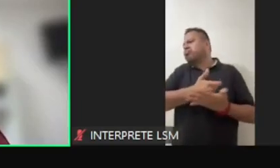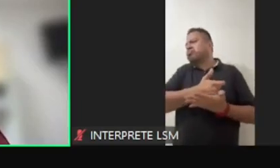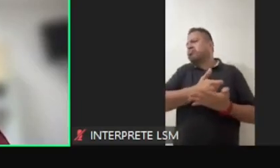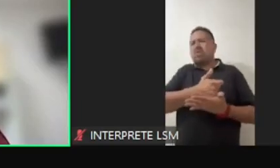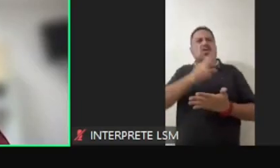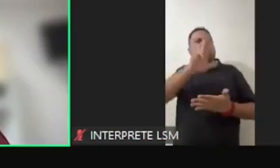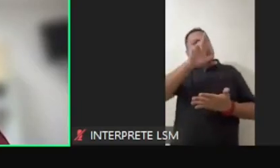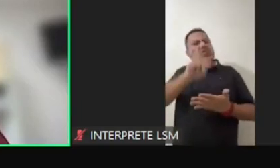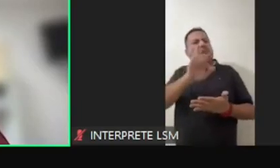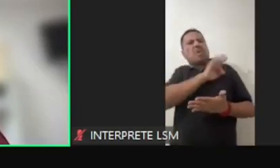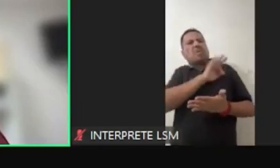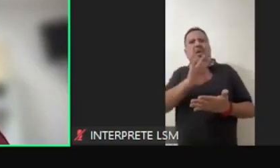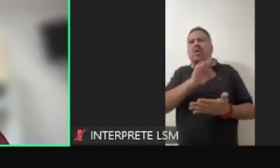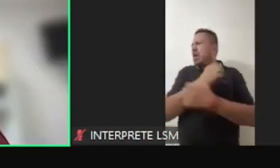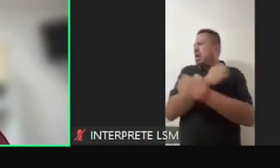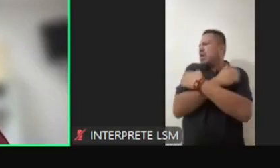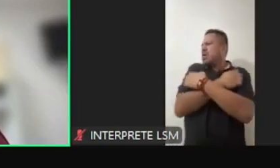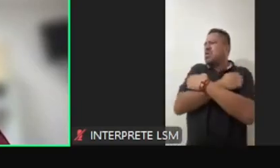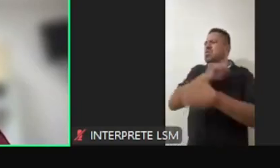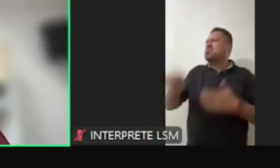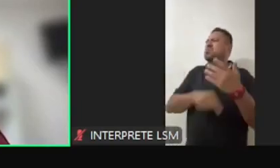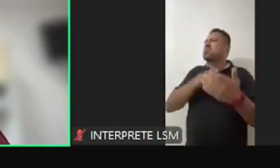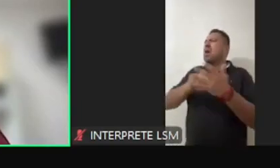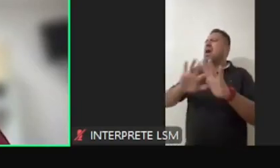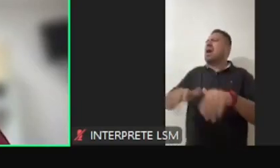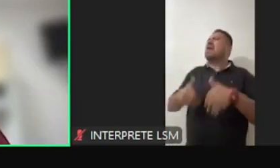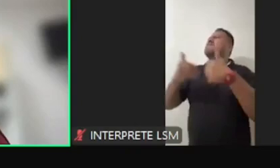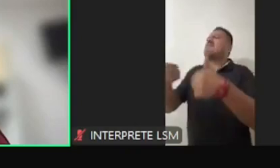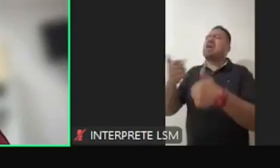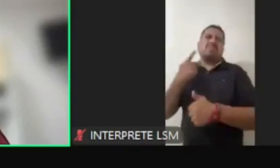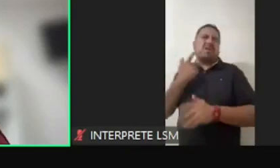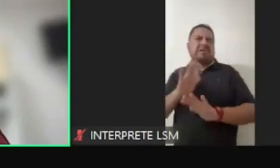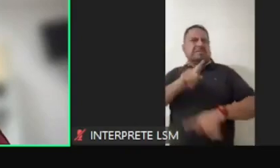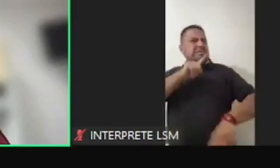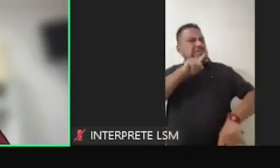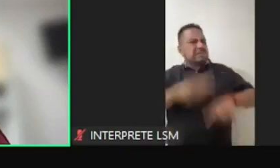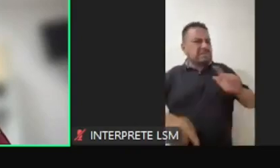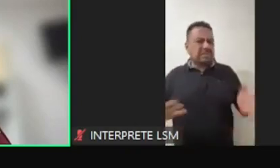buscaría educación o espacios en la arena pública y política